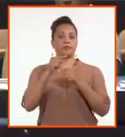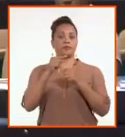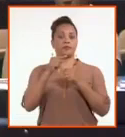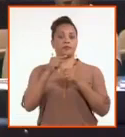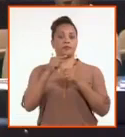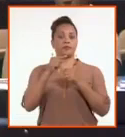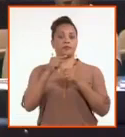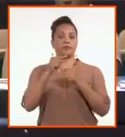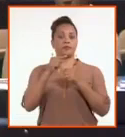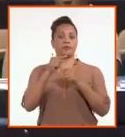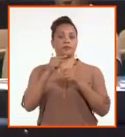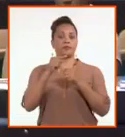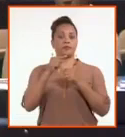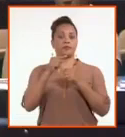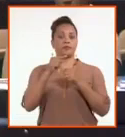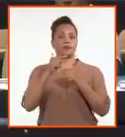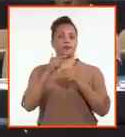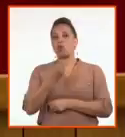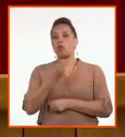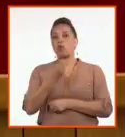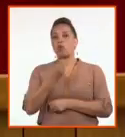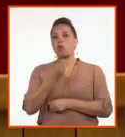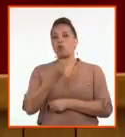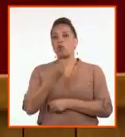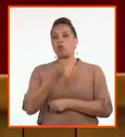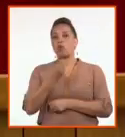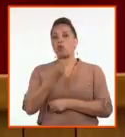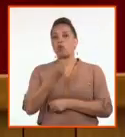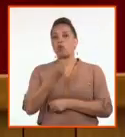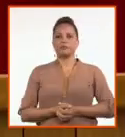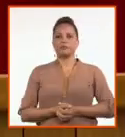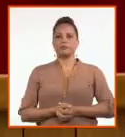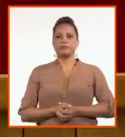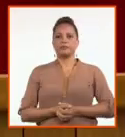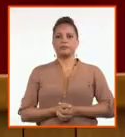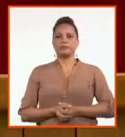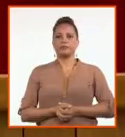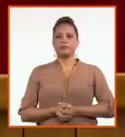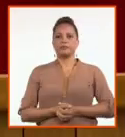como aglutinadora de los jóvenes en los municipios.